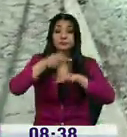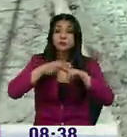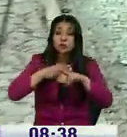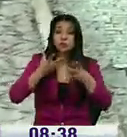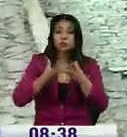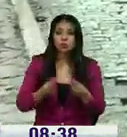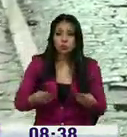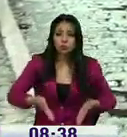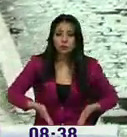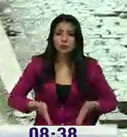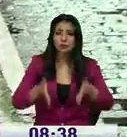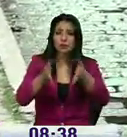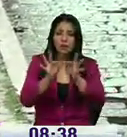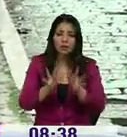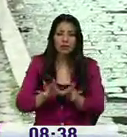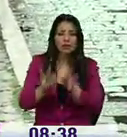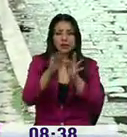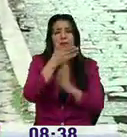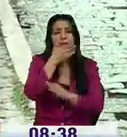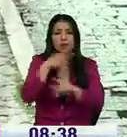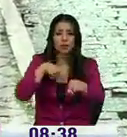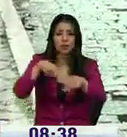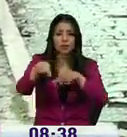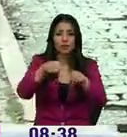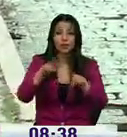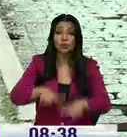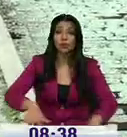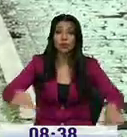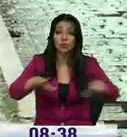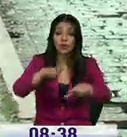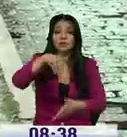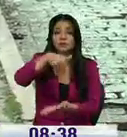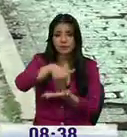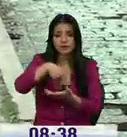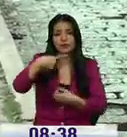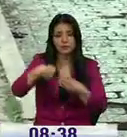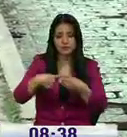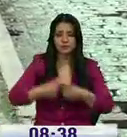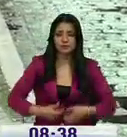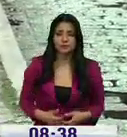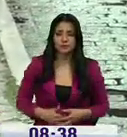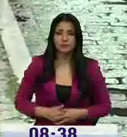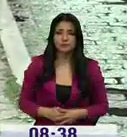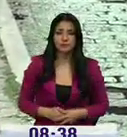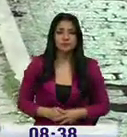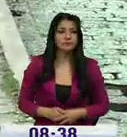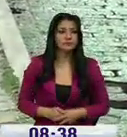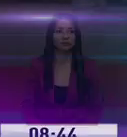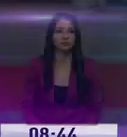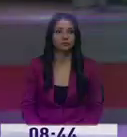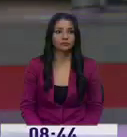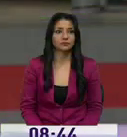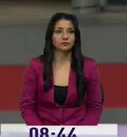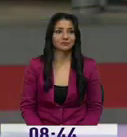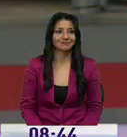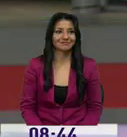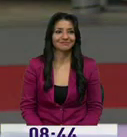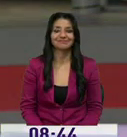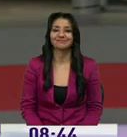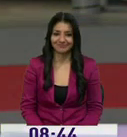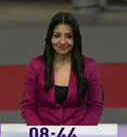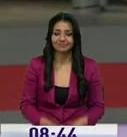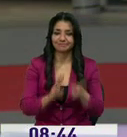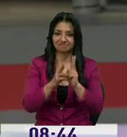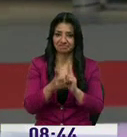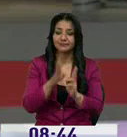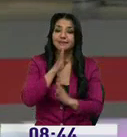el daño vial y así mejore la movilidad en este sector del centro histórico de Quito, informó Sofía. Vecinos